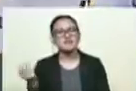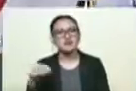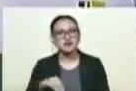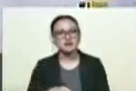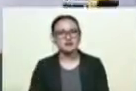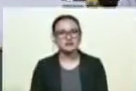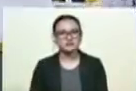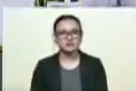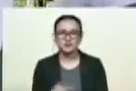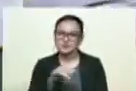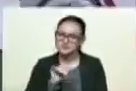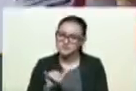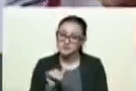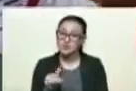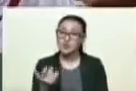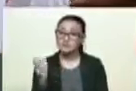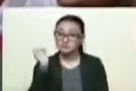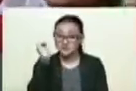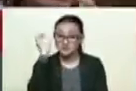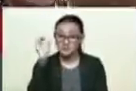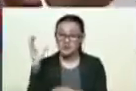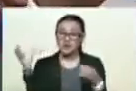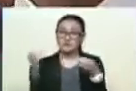Por eso quiero que en las asambleas